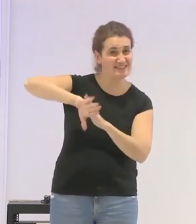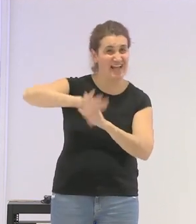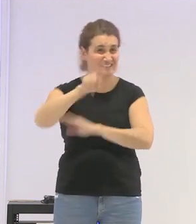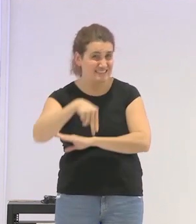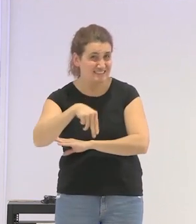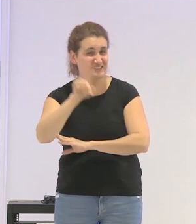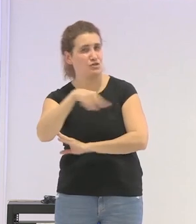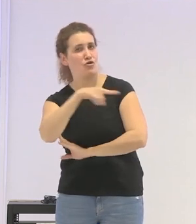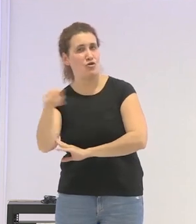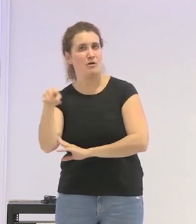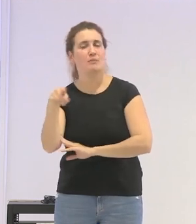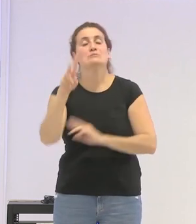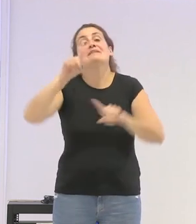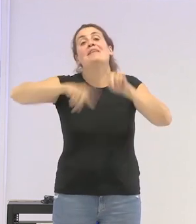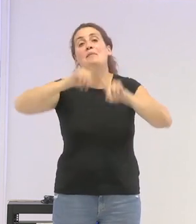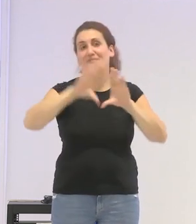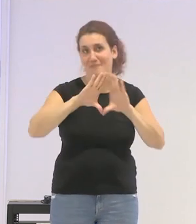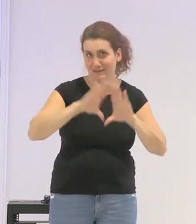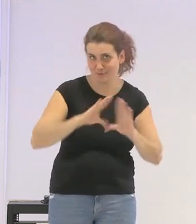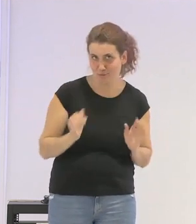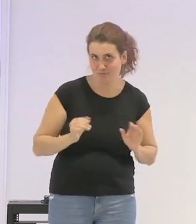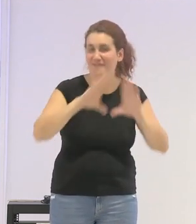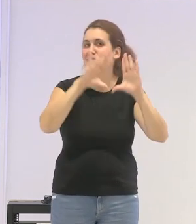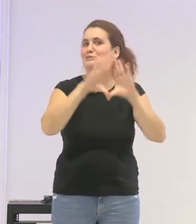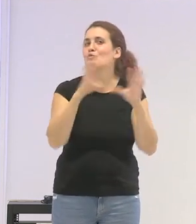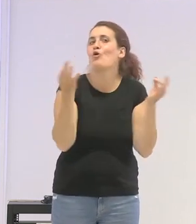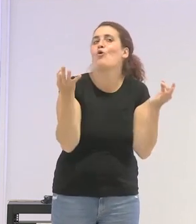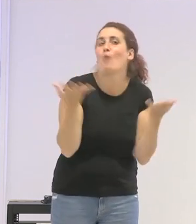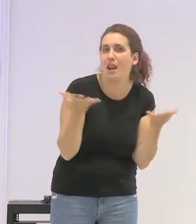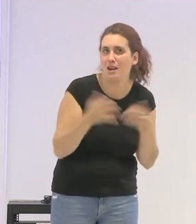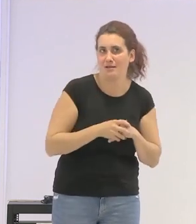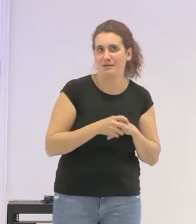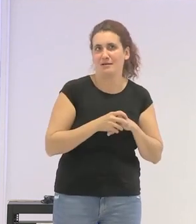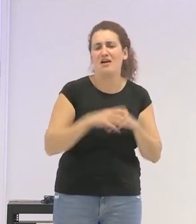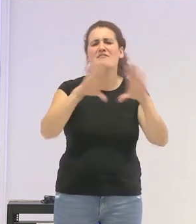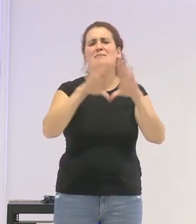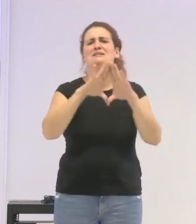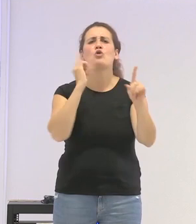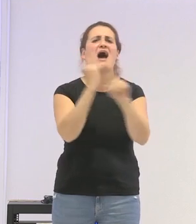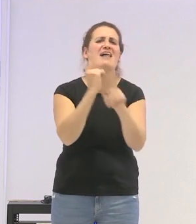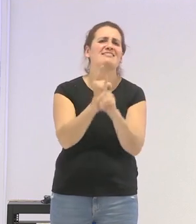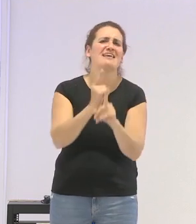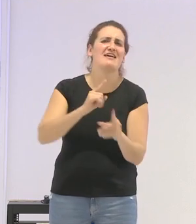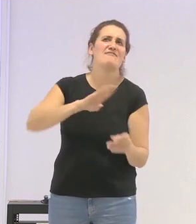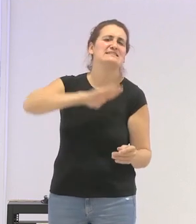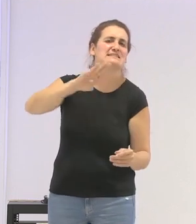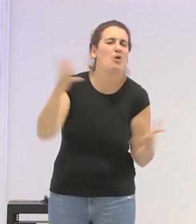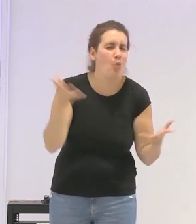habría que preguntarse qué feminismo, ¿no? Y también cómo sería un feminismo antifascista.